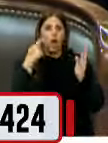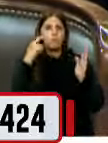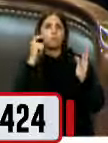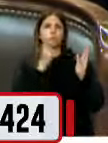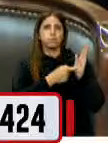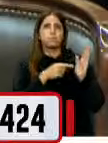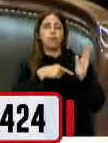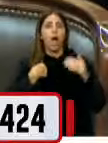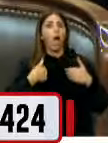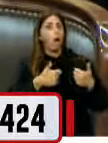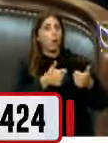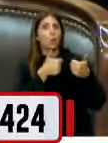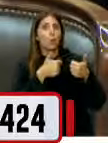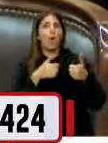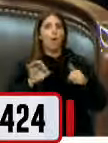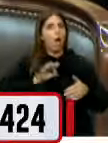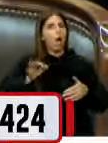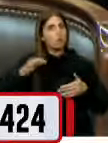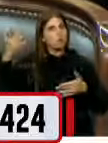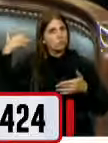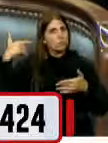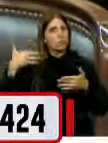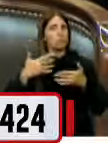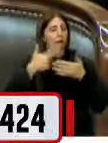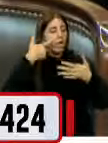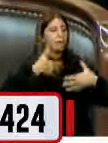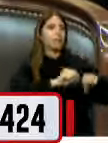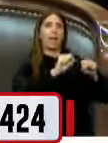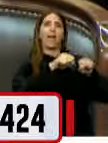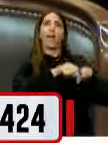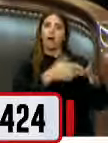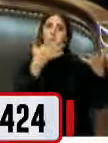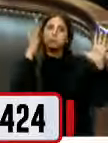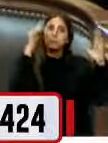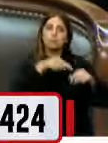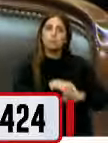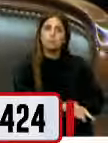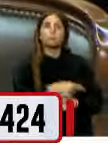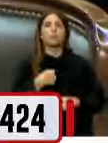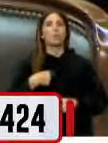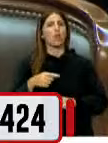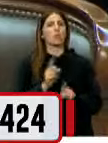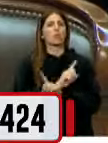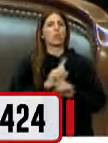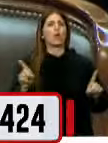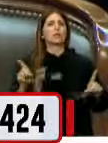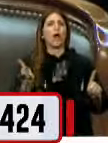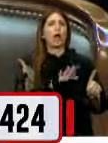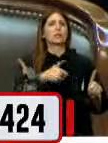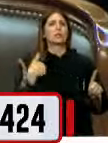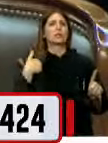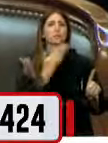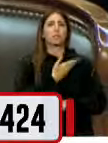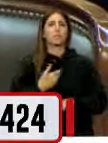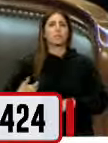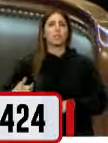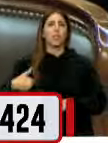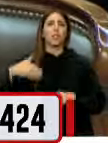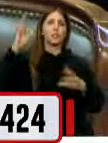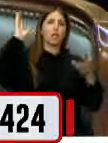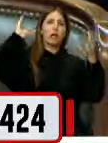muy buenas tardes. ¿Cómo anda? Muy buenas tardes, es un decir, me imagino. Crónica. ¿Cómo anda? ¿Cómo ando? Sí, ¿cómo anda?